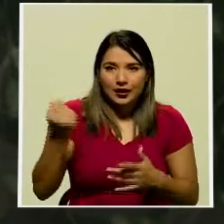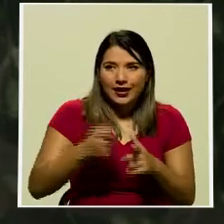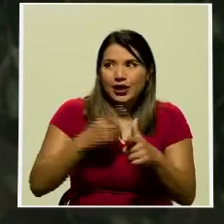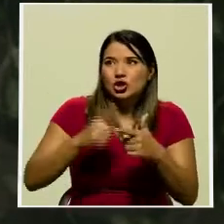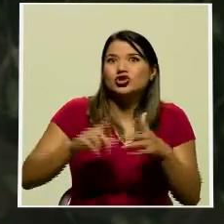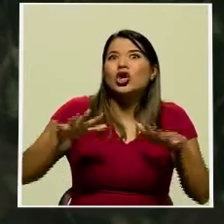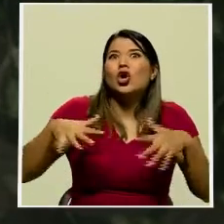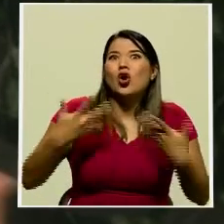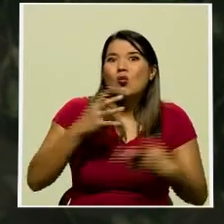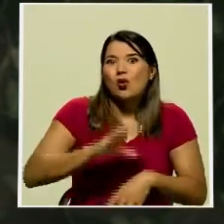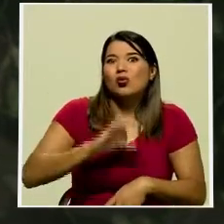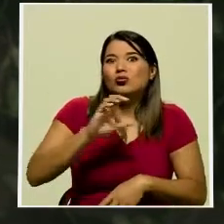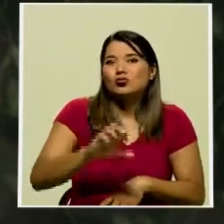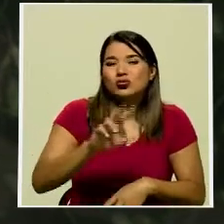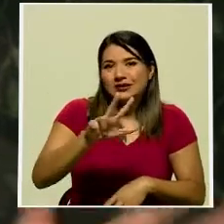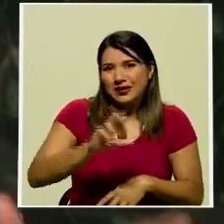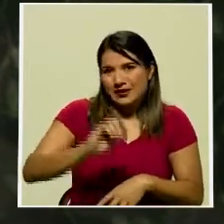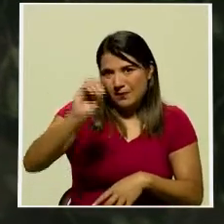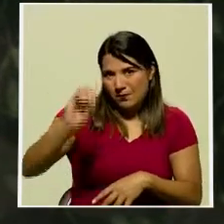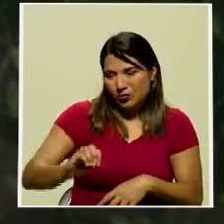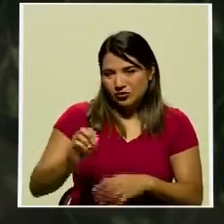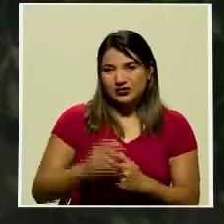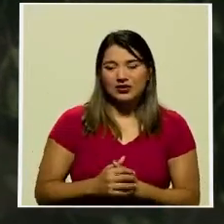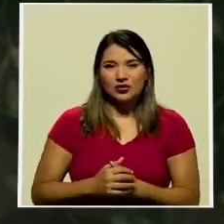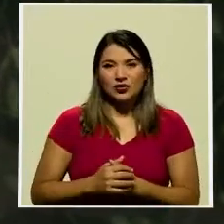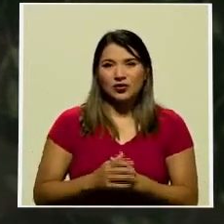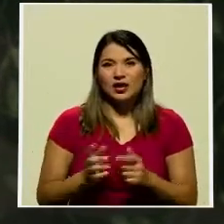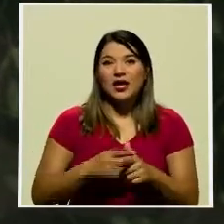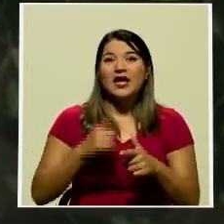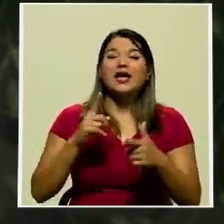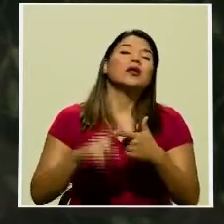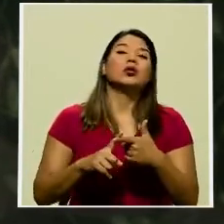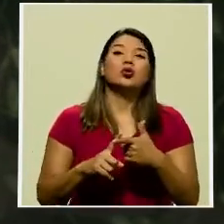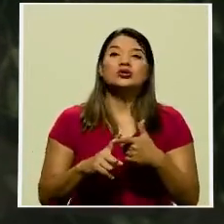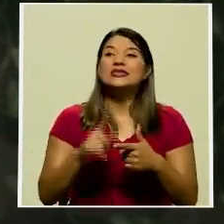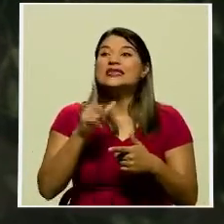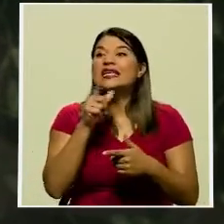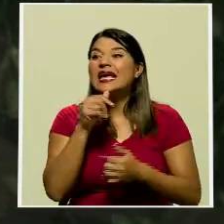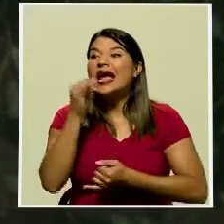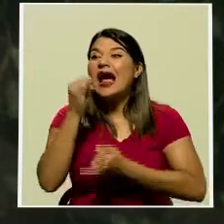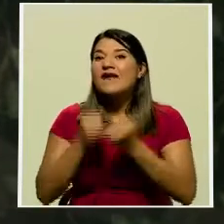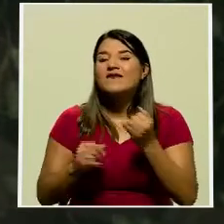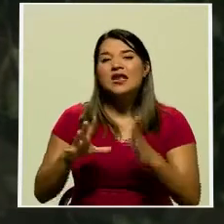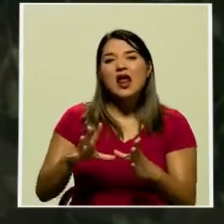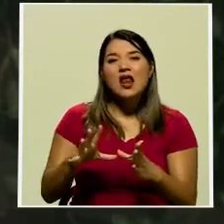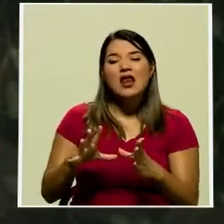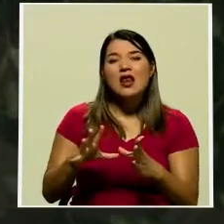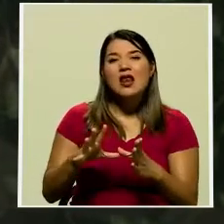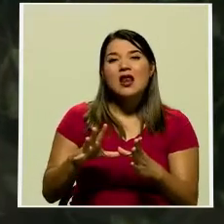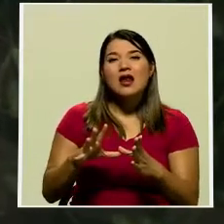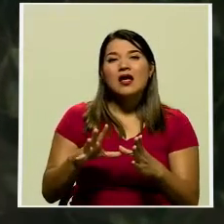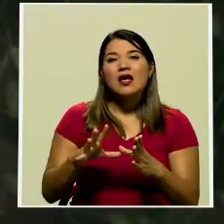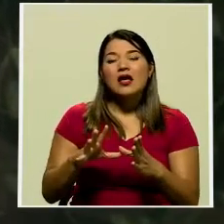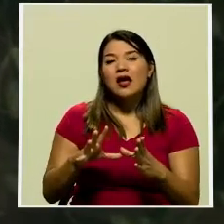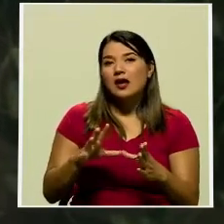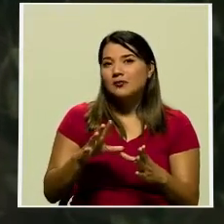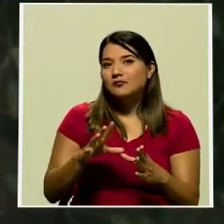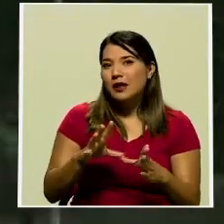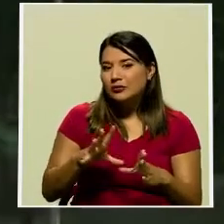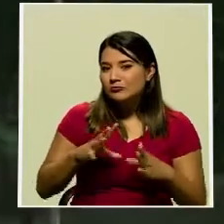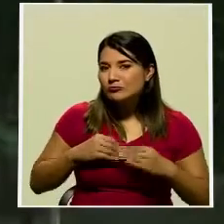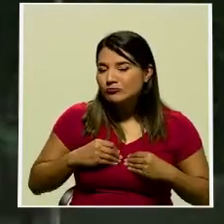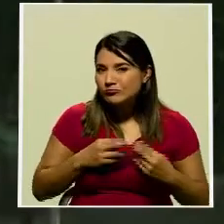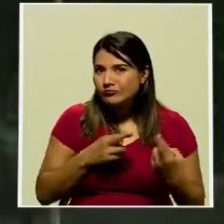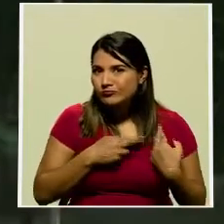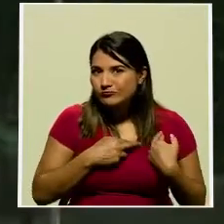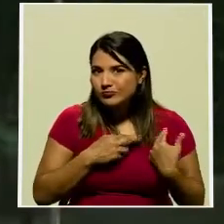aporte? ¿Sobre quién va a caer, o sobre los hombros de quién van a caer todos estos requisitos que el gobierno está solicitando?